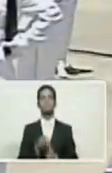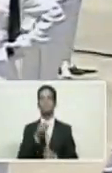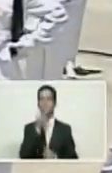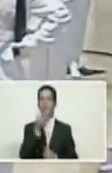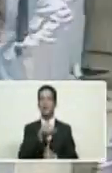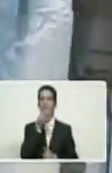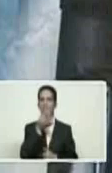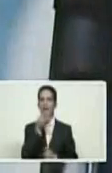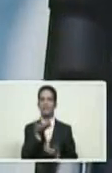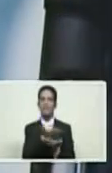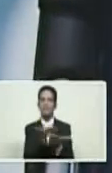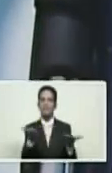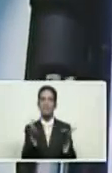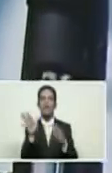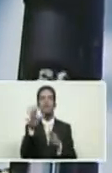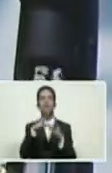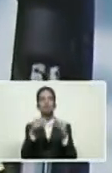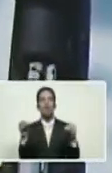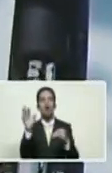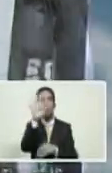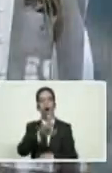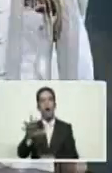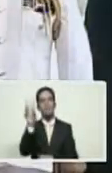A toda Venezuela.